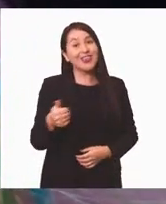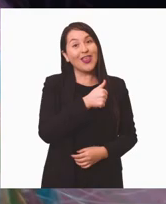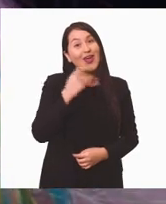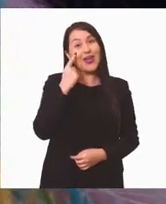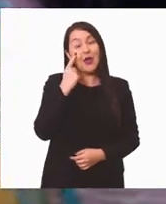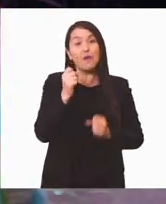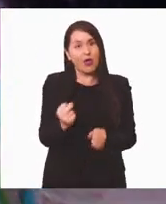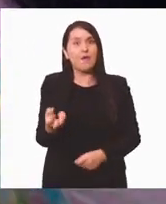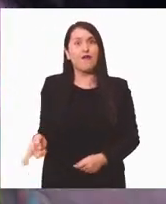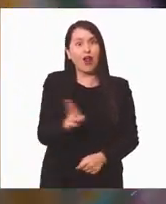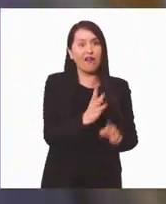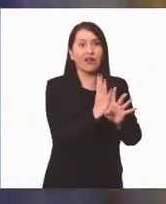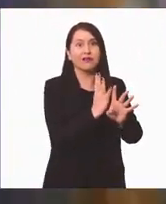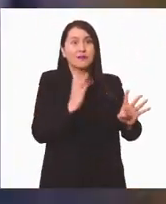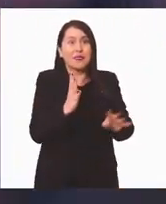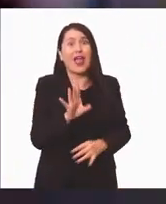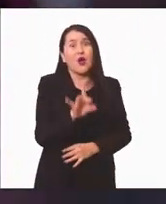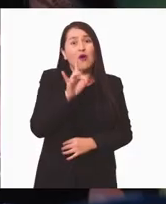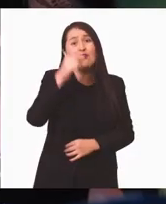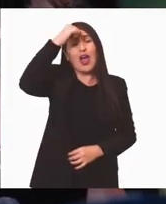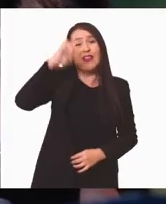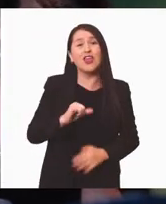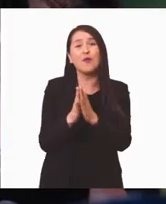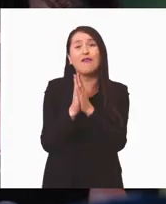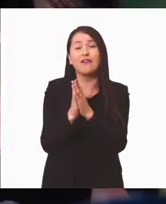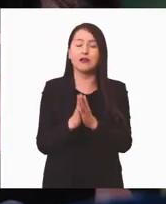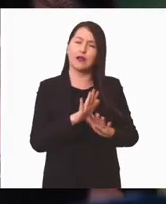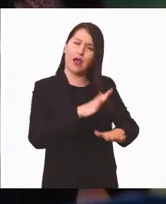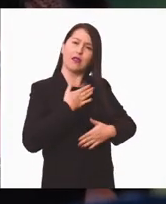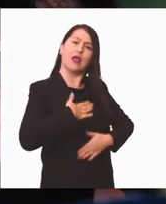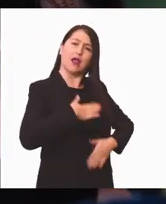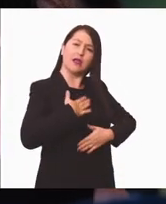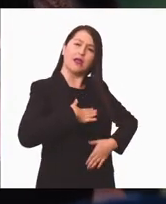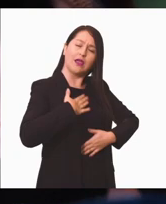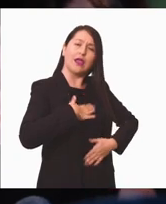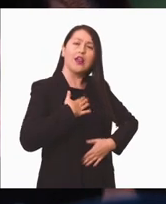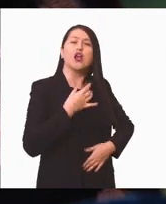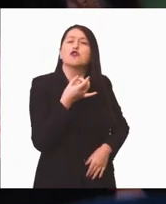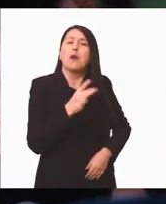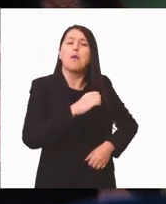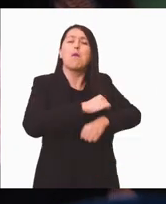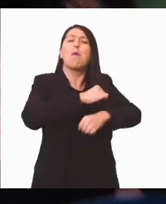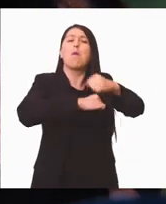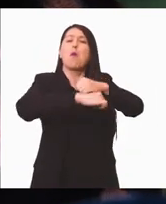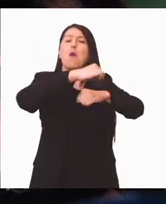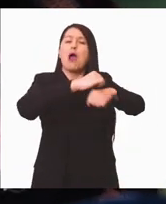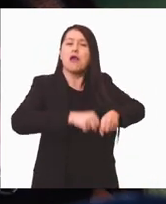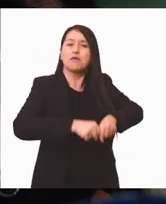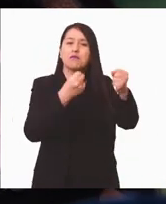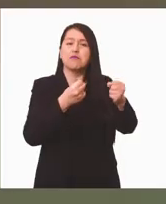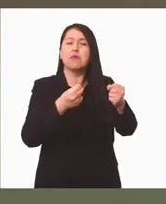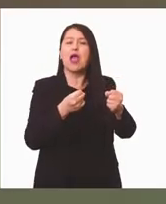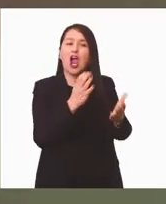regresar a la fila antes de que nos descubran y castiguen? ¡Por favorcito! ¡Relájate! Tan solo destruimos una muralla y entramos ilegalmente al colegio.